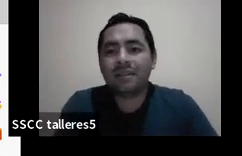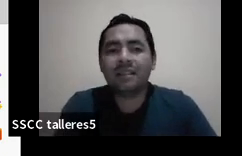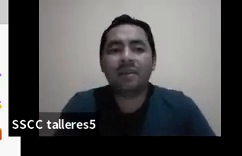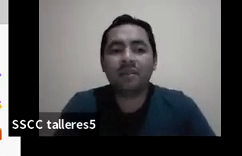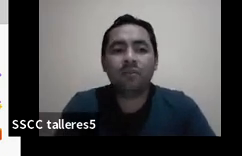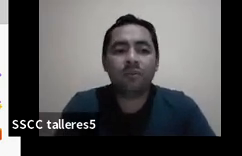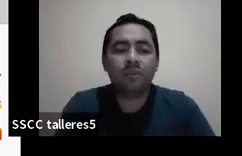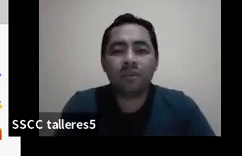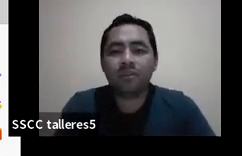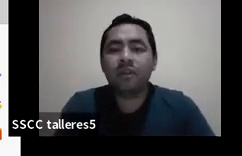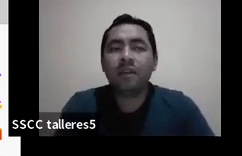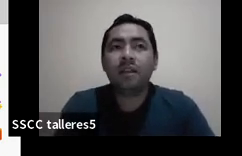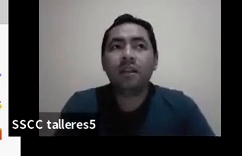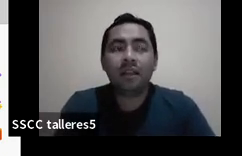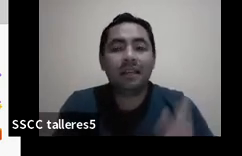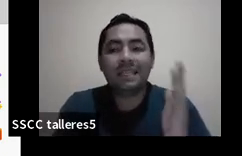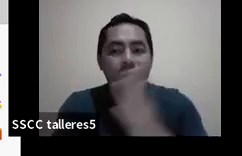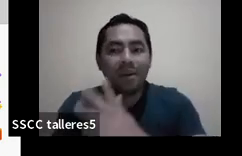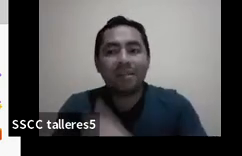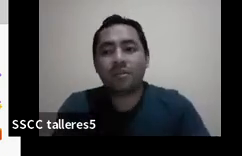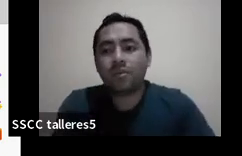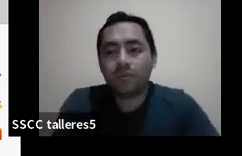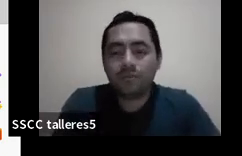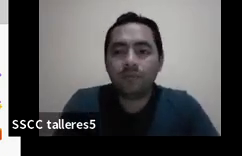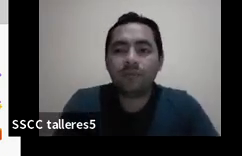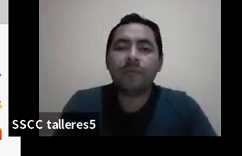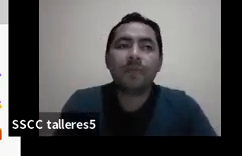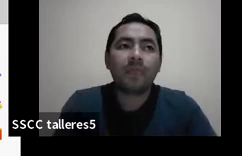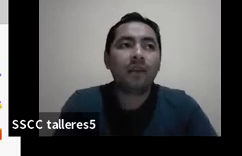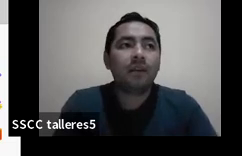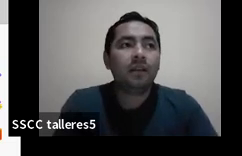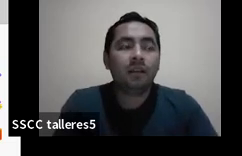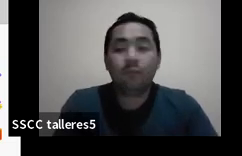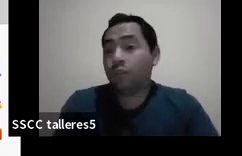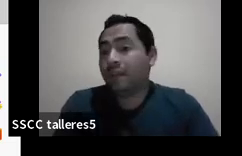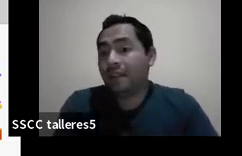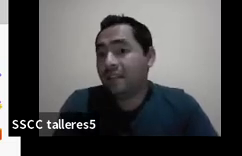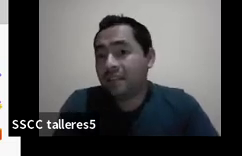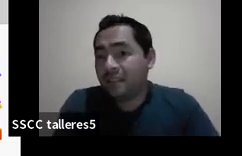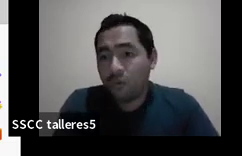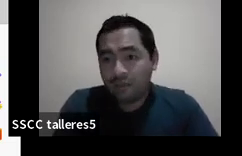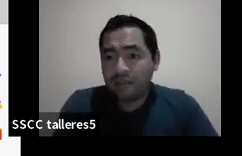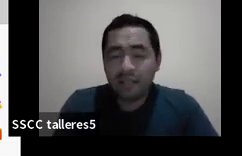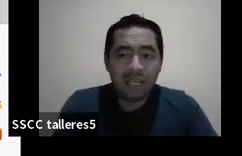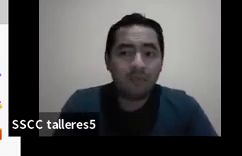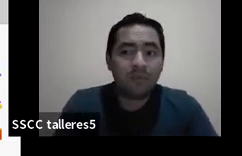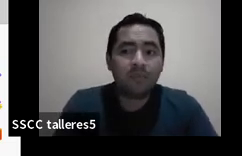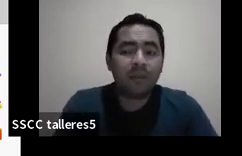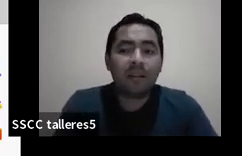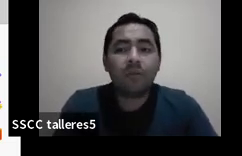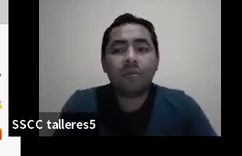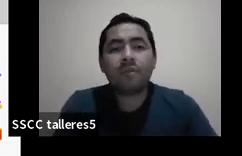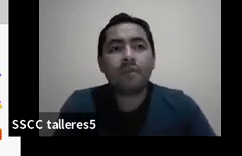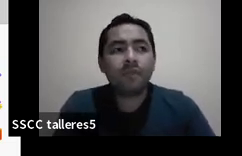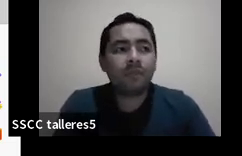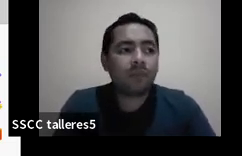hijo quizás está pasando por un proceso en la que ya va a perder su audición, ¿no? Y muchos padres ni siquiera se dan cuenta en qué momento